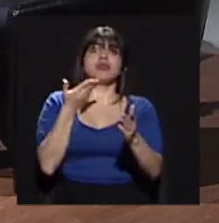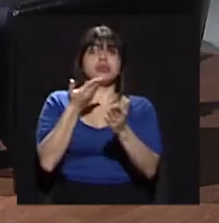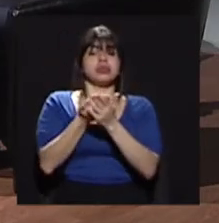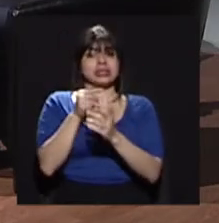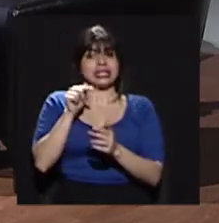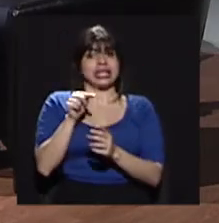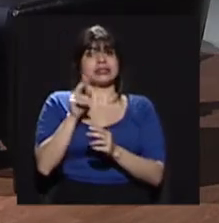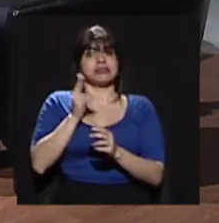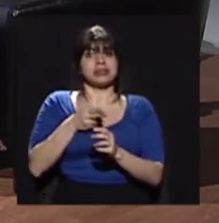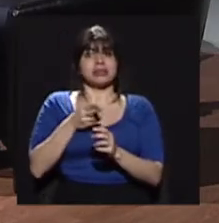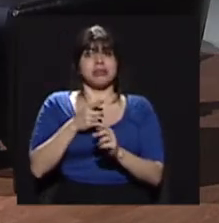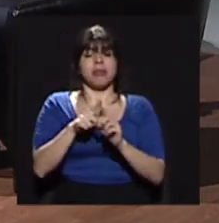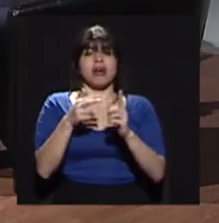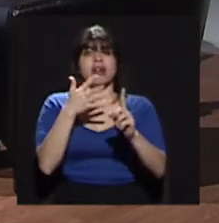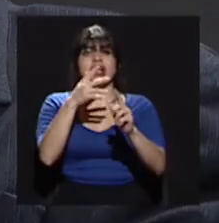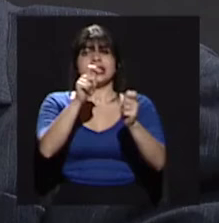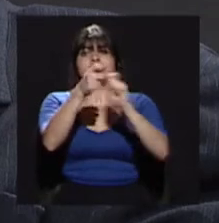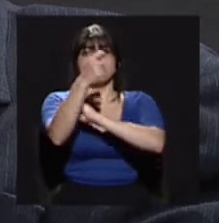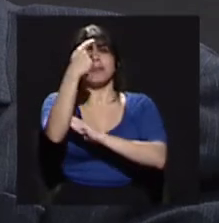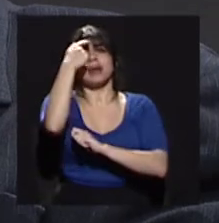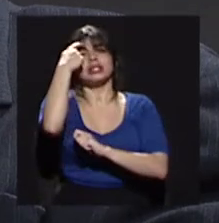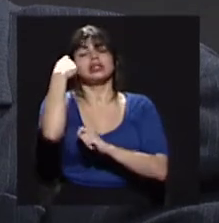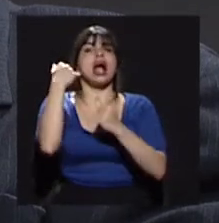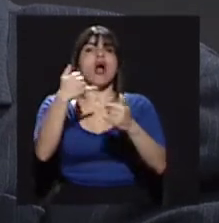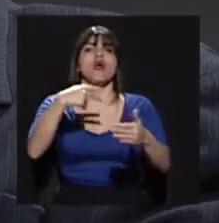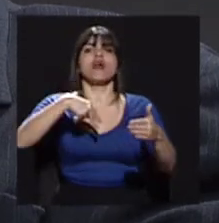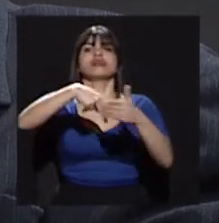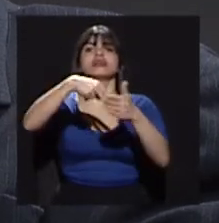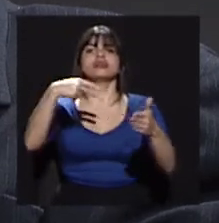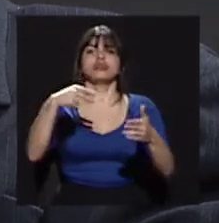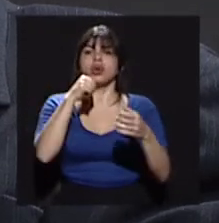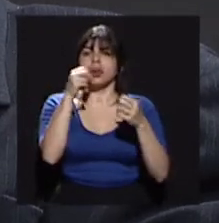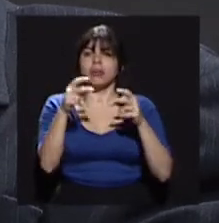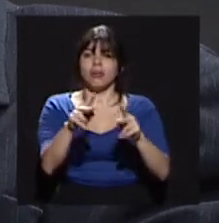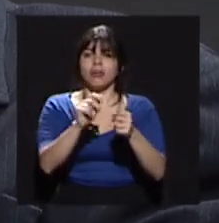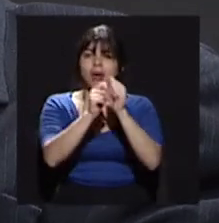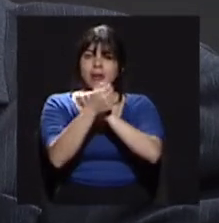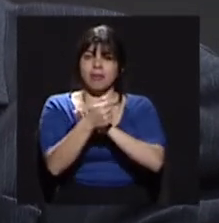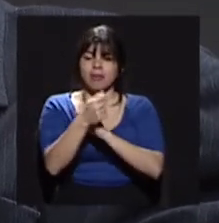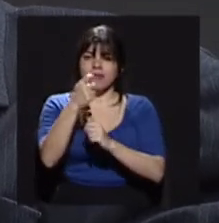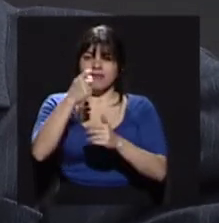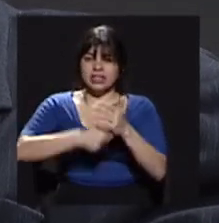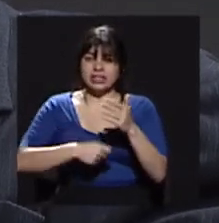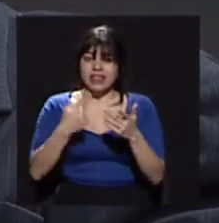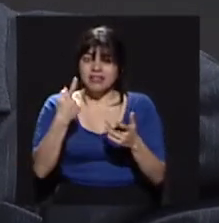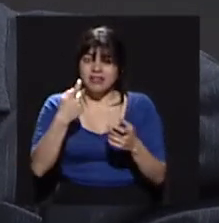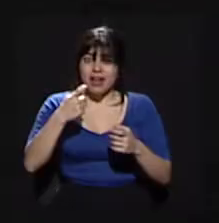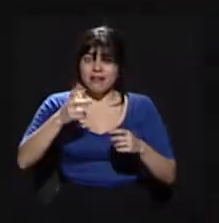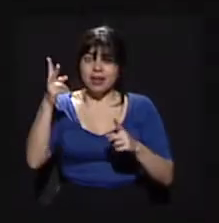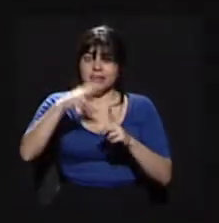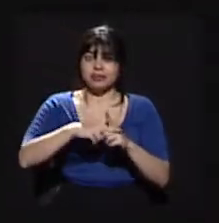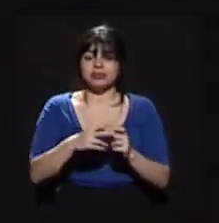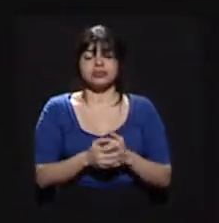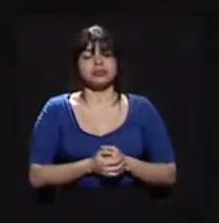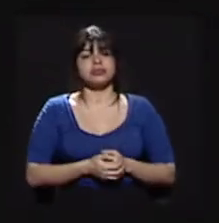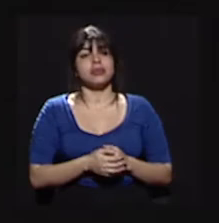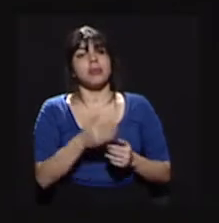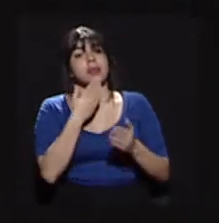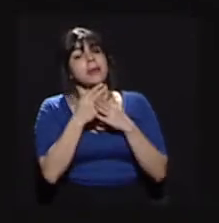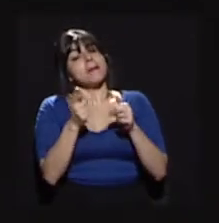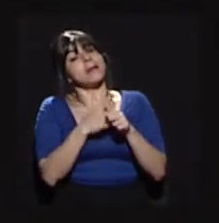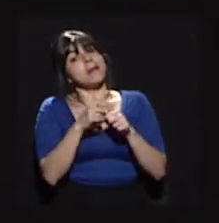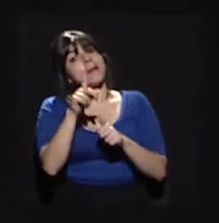bloquear indefinidamente una reforma fiscal que está pendiente pues mire primero habría que preguntarse cuál